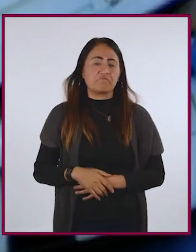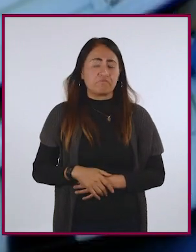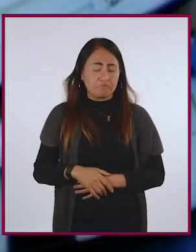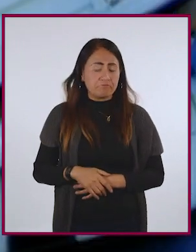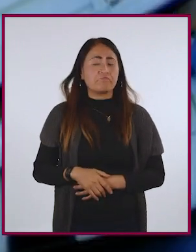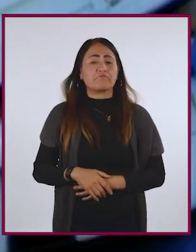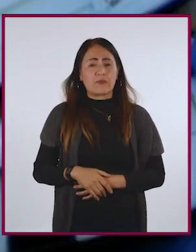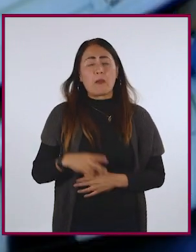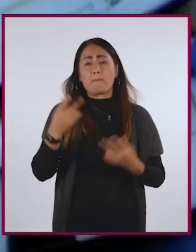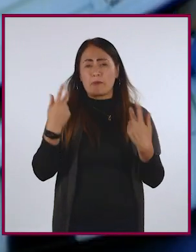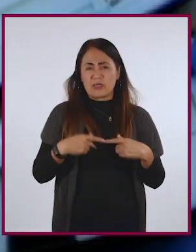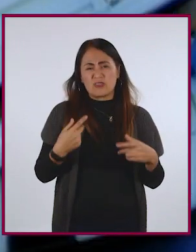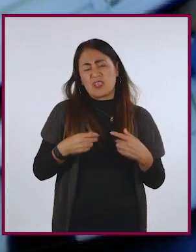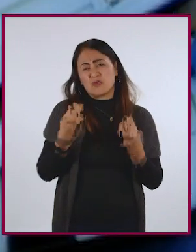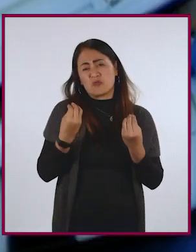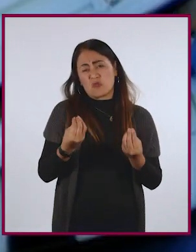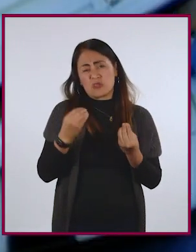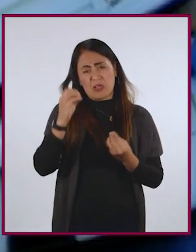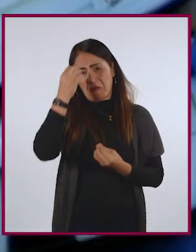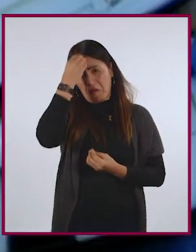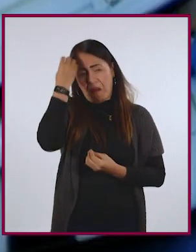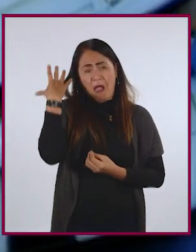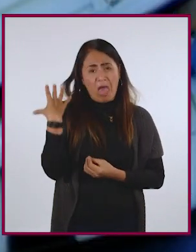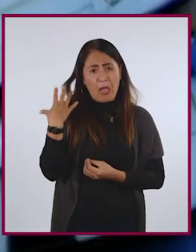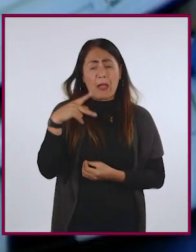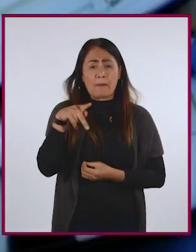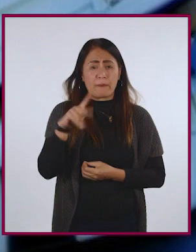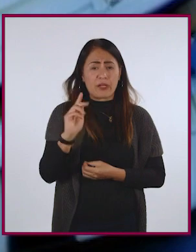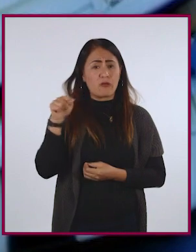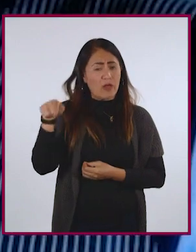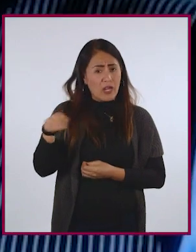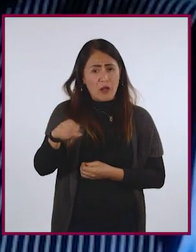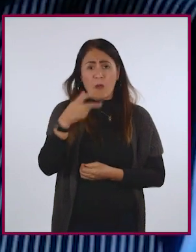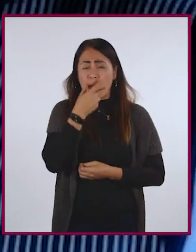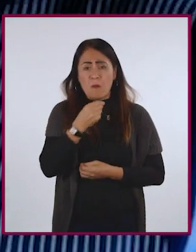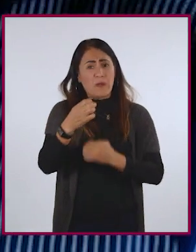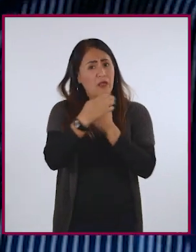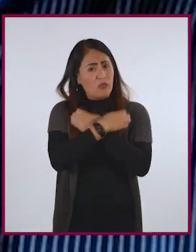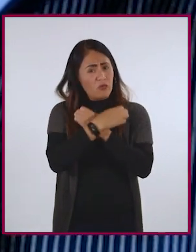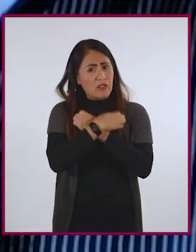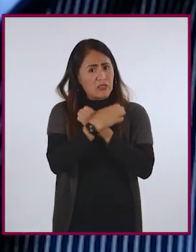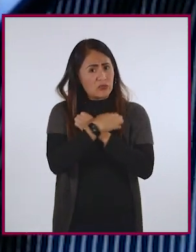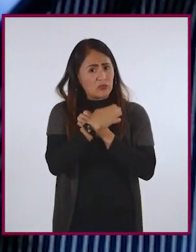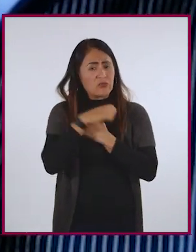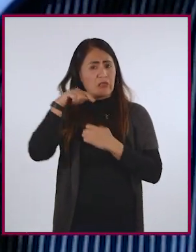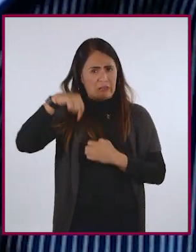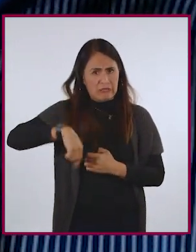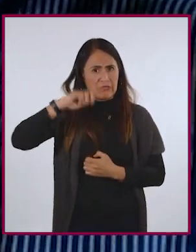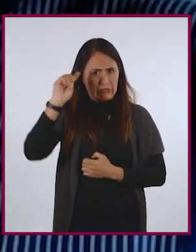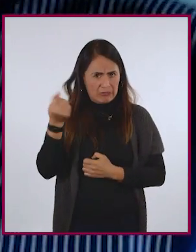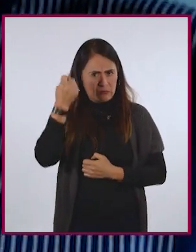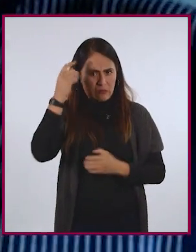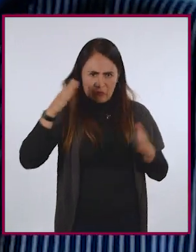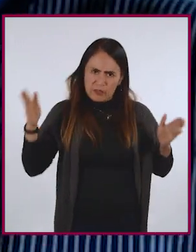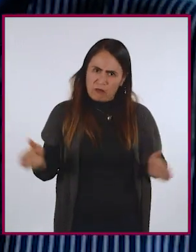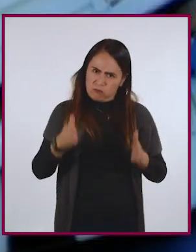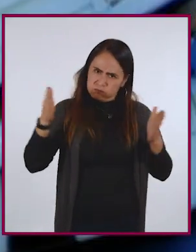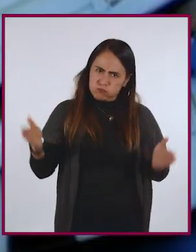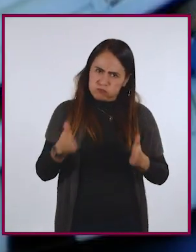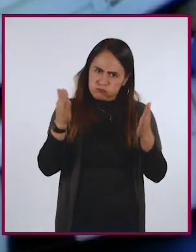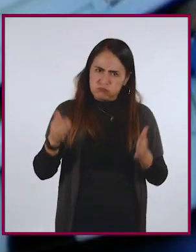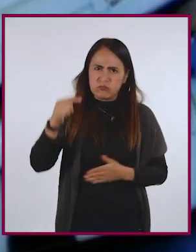Nacional. A mucha gente se le olvida, pero fue un promotor de la educación tecnológica en nuestro